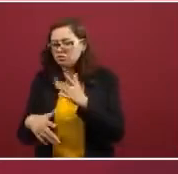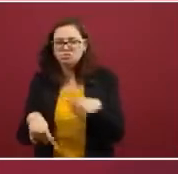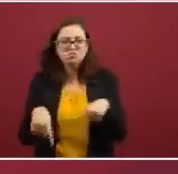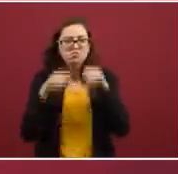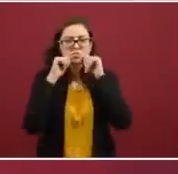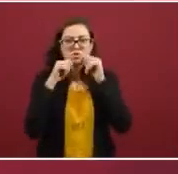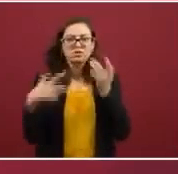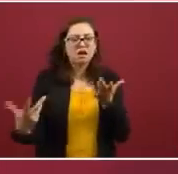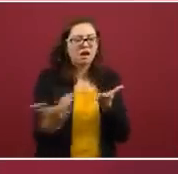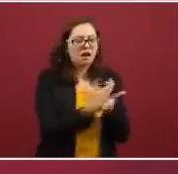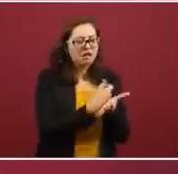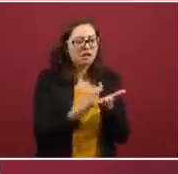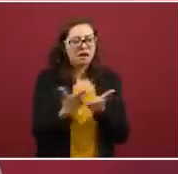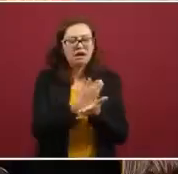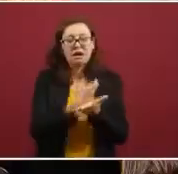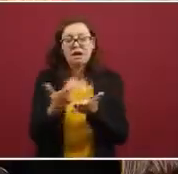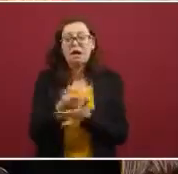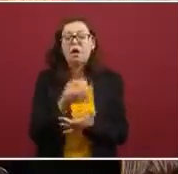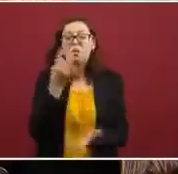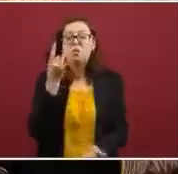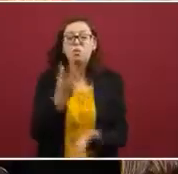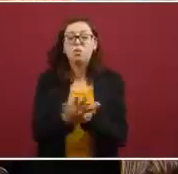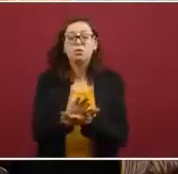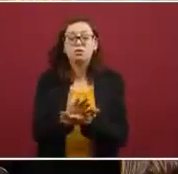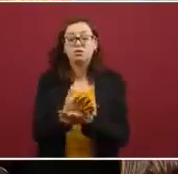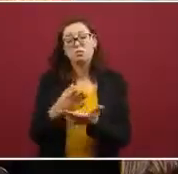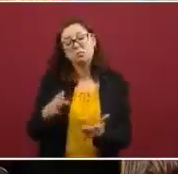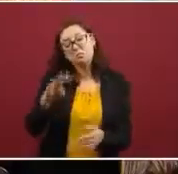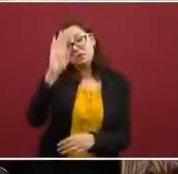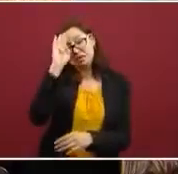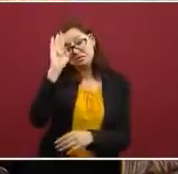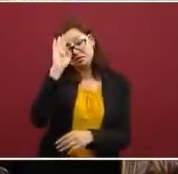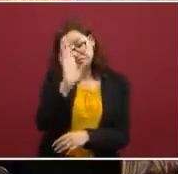extraer un barril de petróleo cuesta